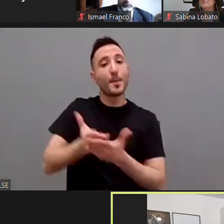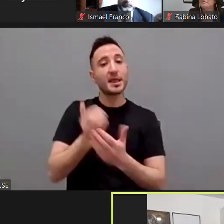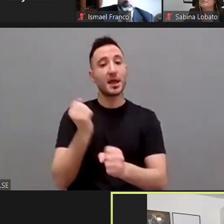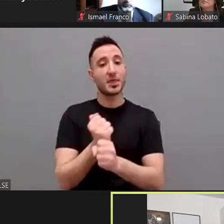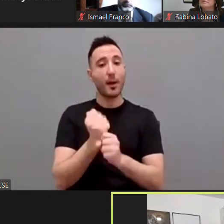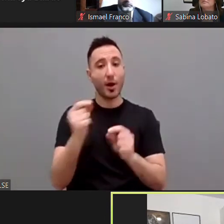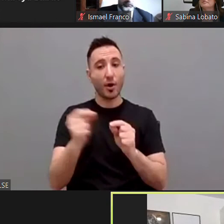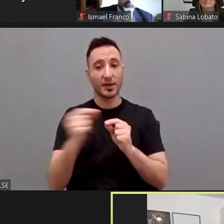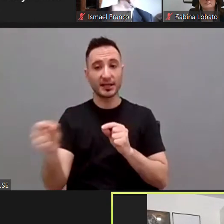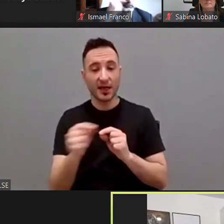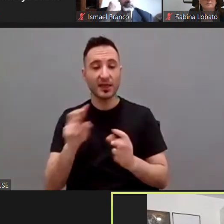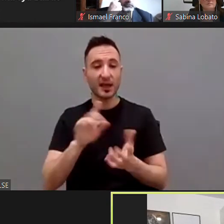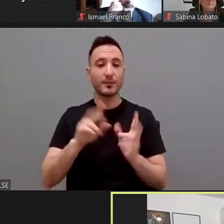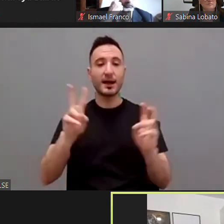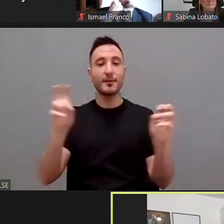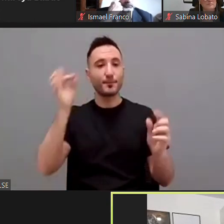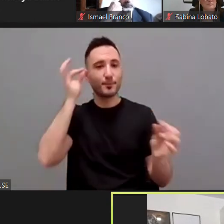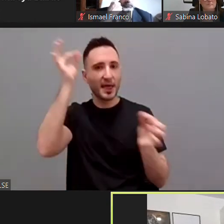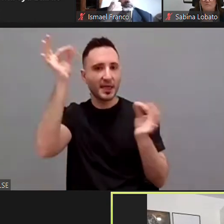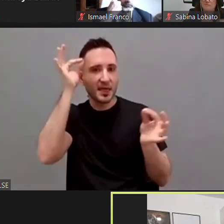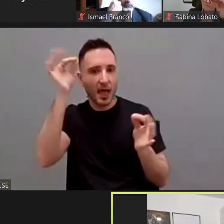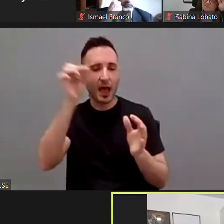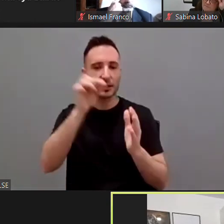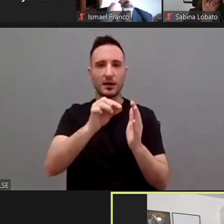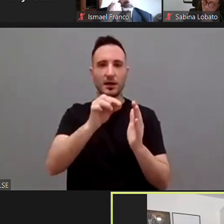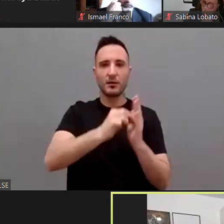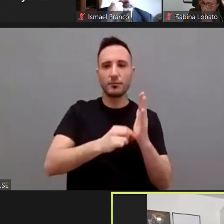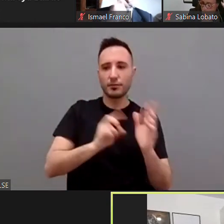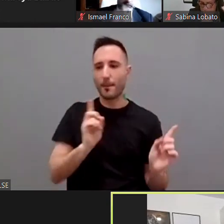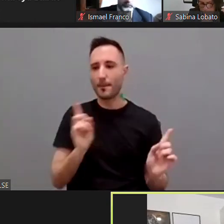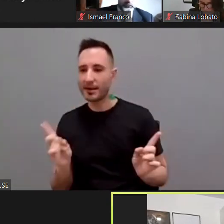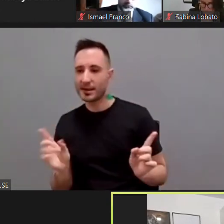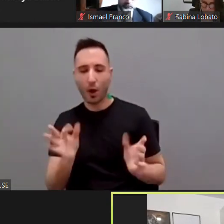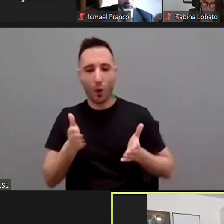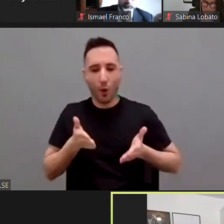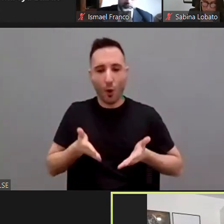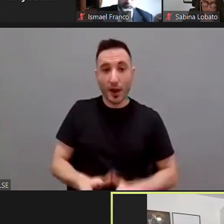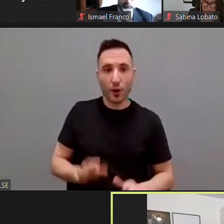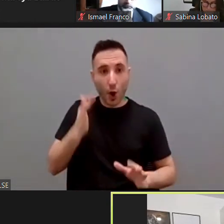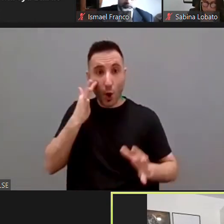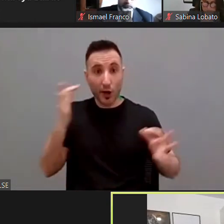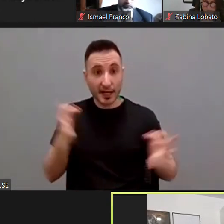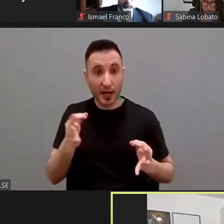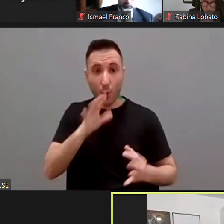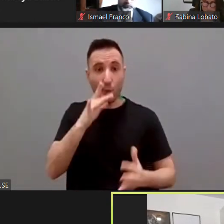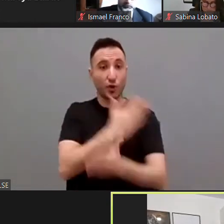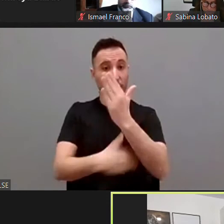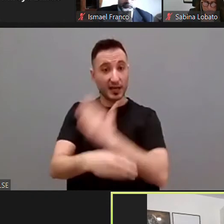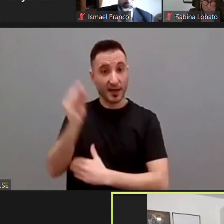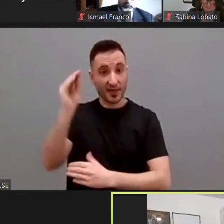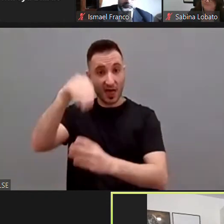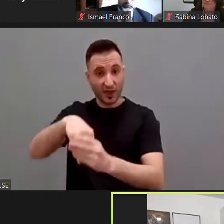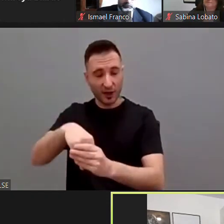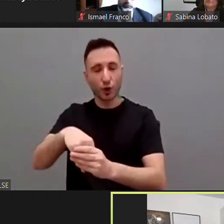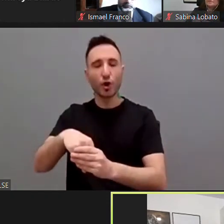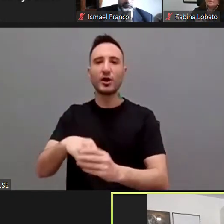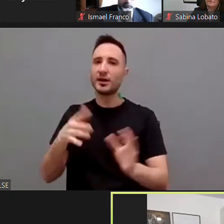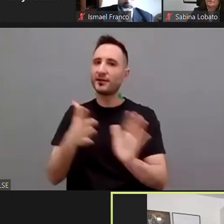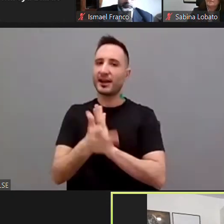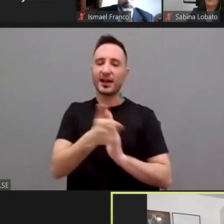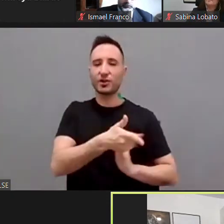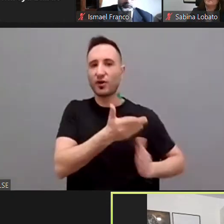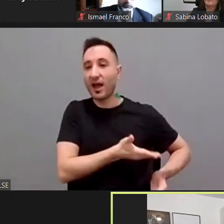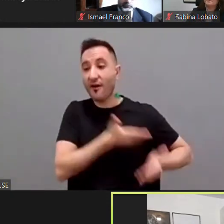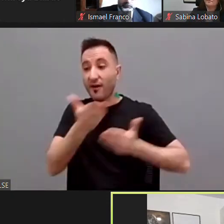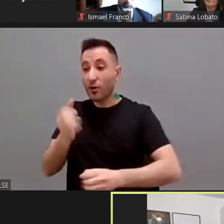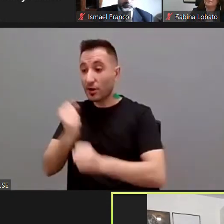cuarentenas preventivas, enfermedades o niños y niñas con riesgo porque tienen alguna discapacidad. No se está favoreciendo ese